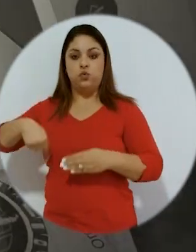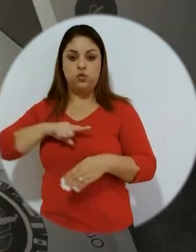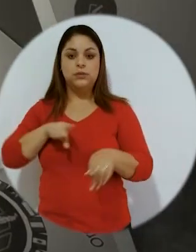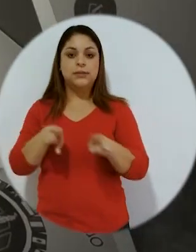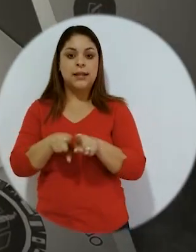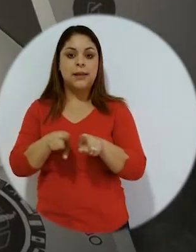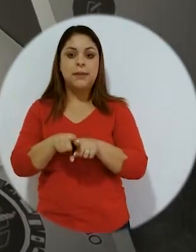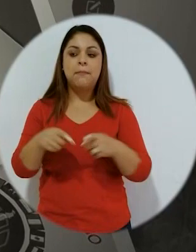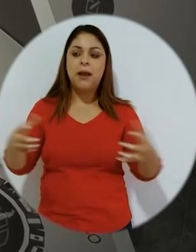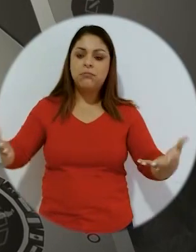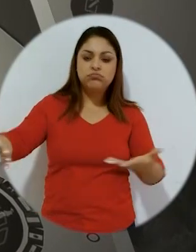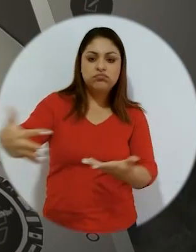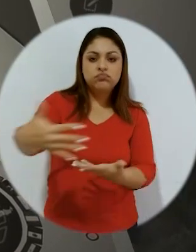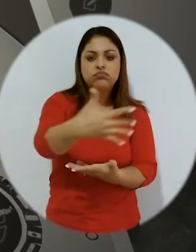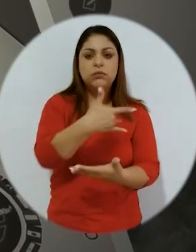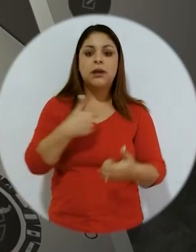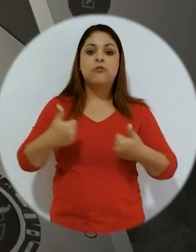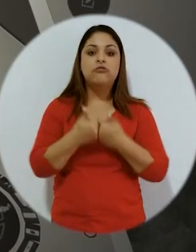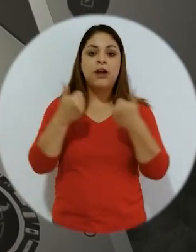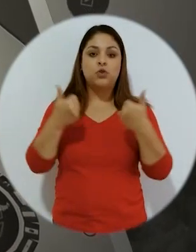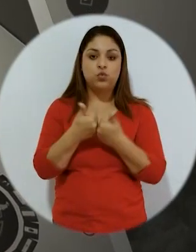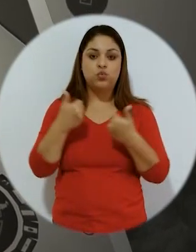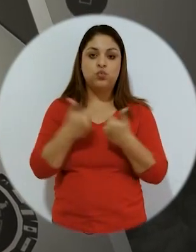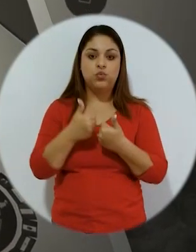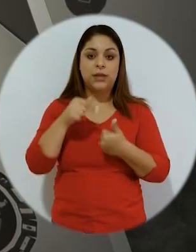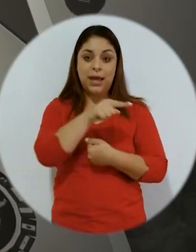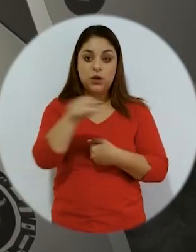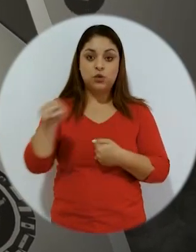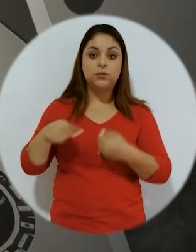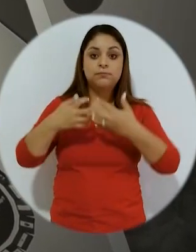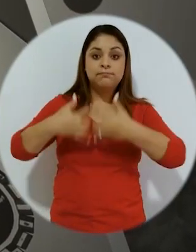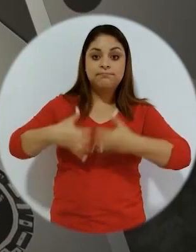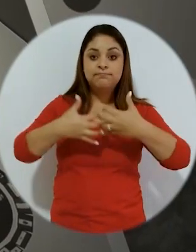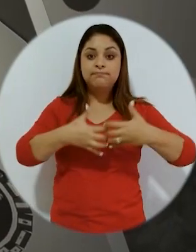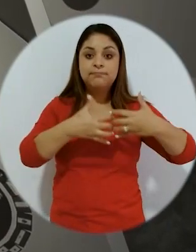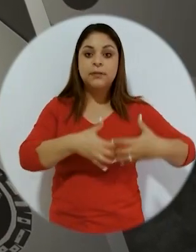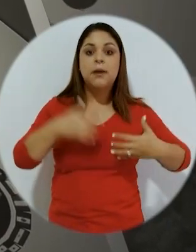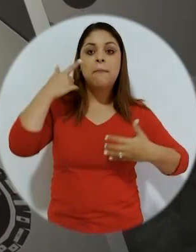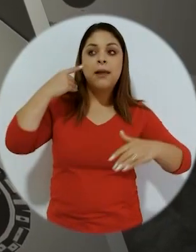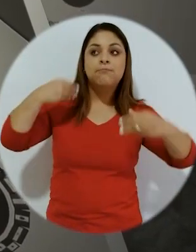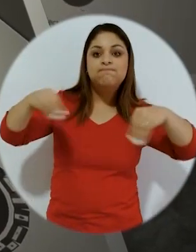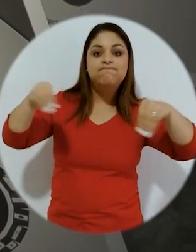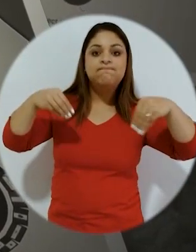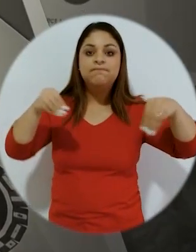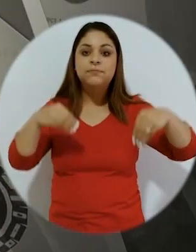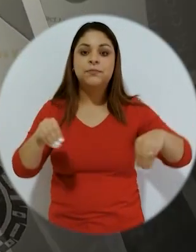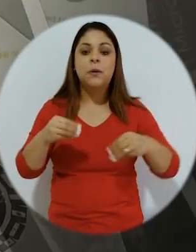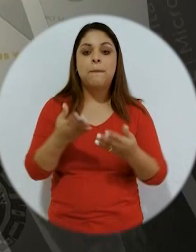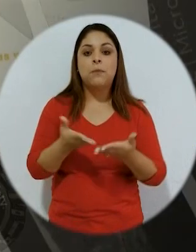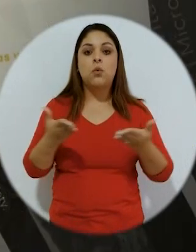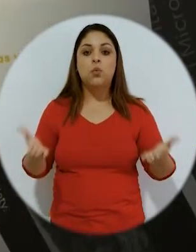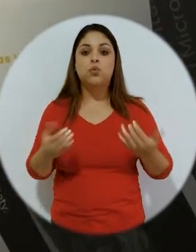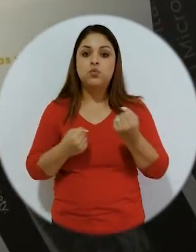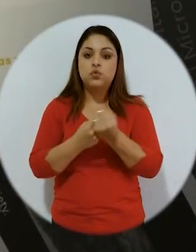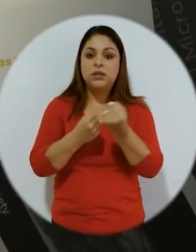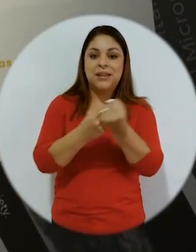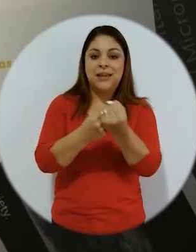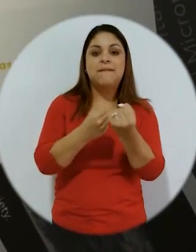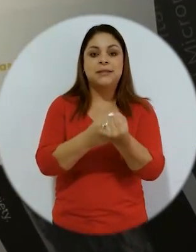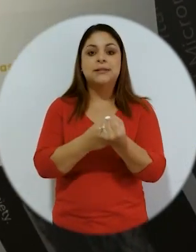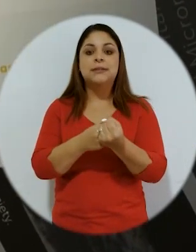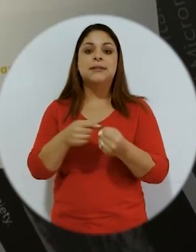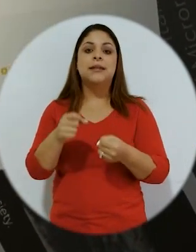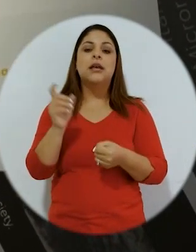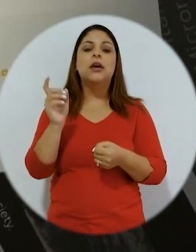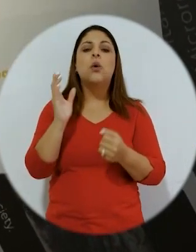en donde vamos a identificar los retos de estas industrias, uno para comercializar productos sostenibles y otros para poder